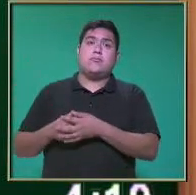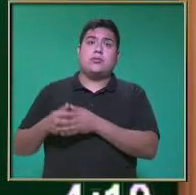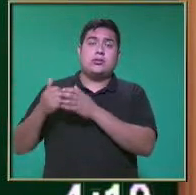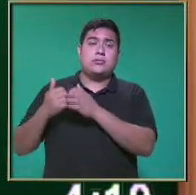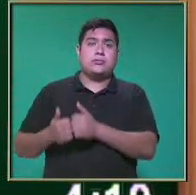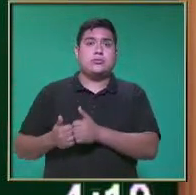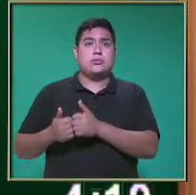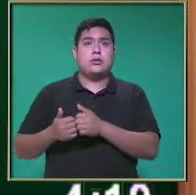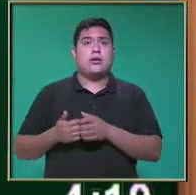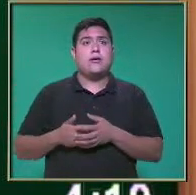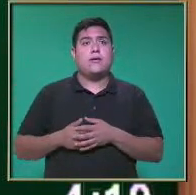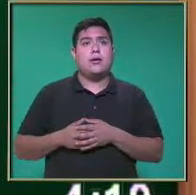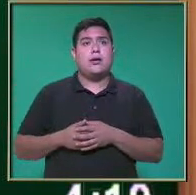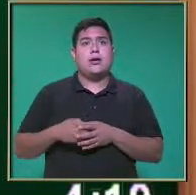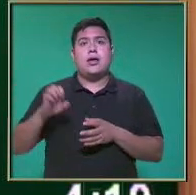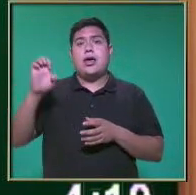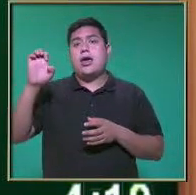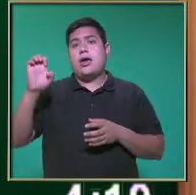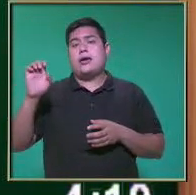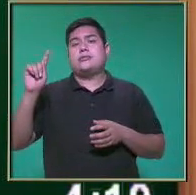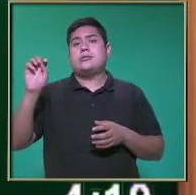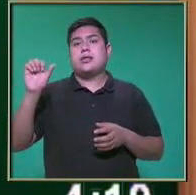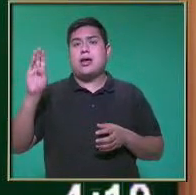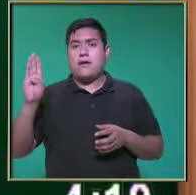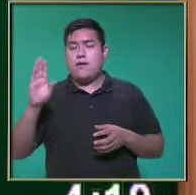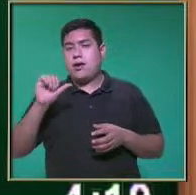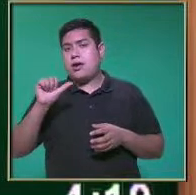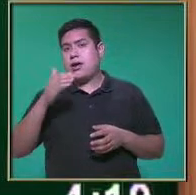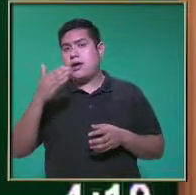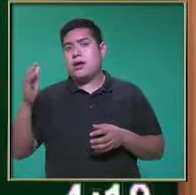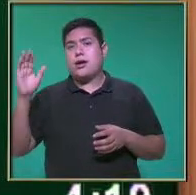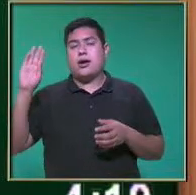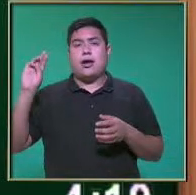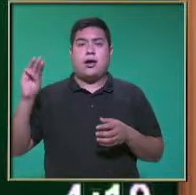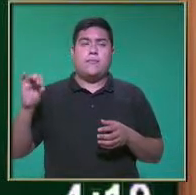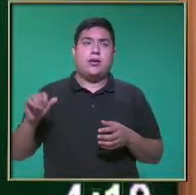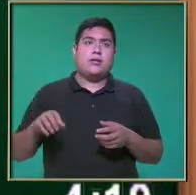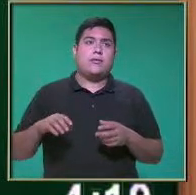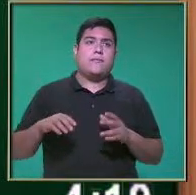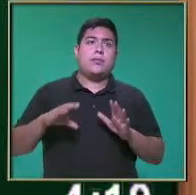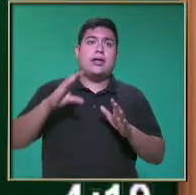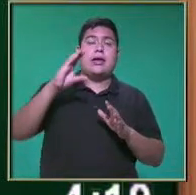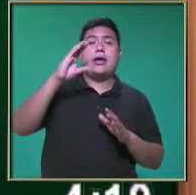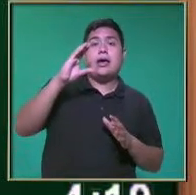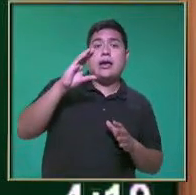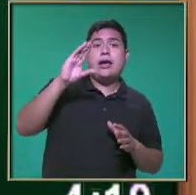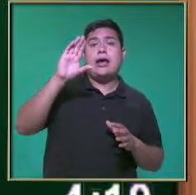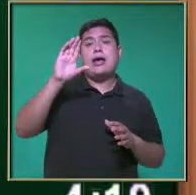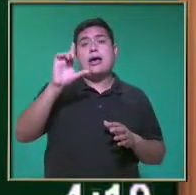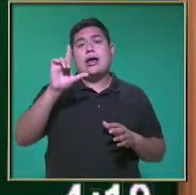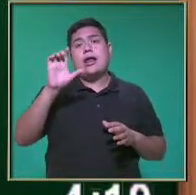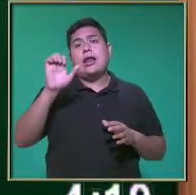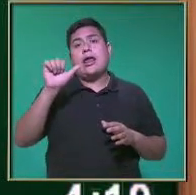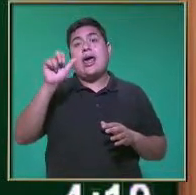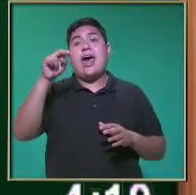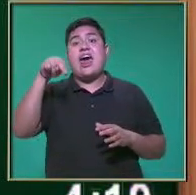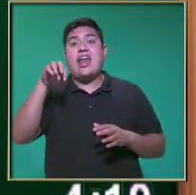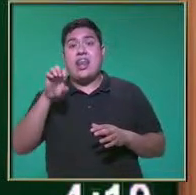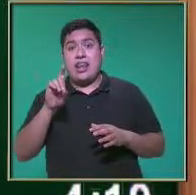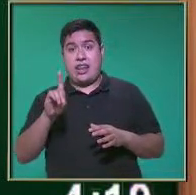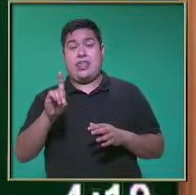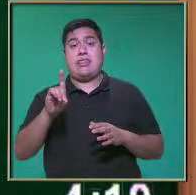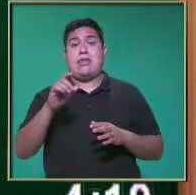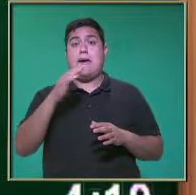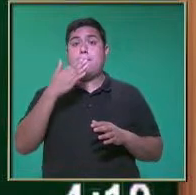were walking, estaban caminando. En pasado simple, cleaned, limpió, was cleaning or